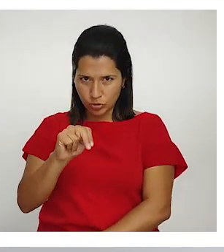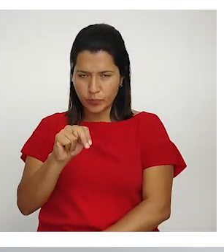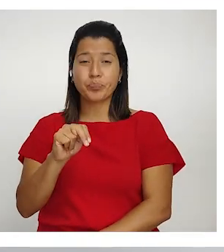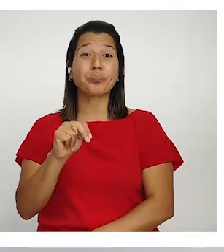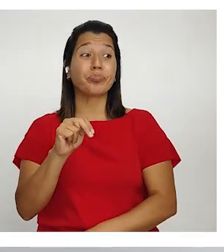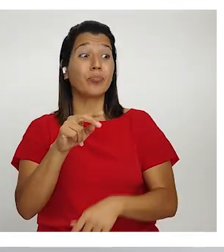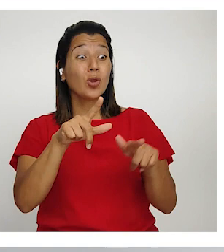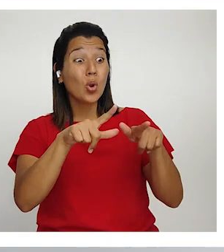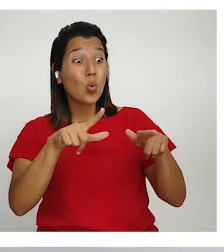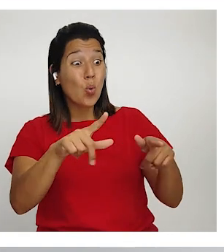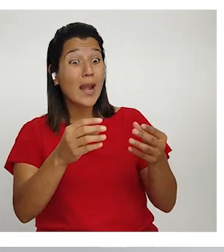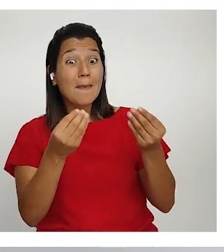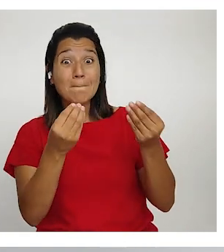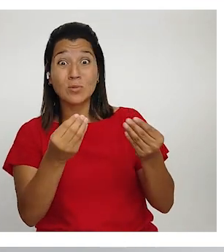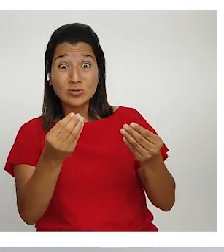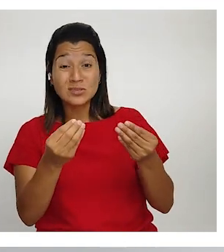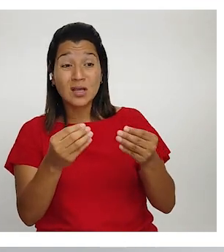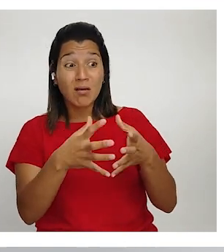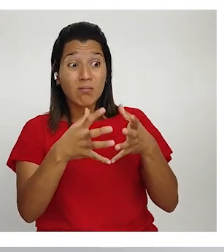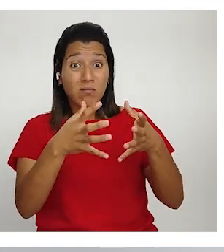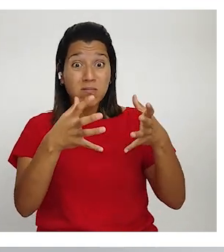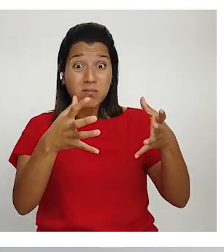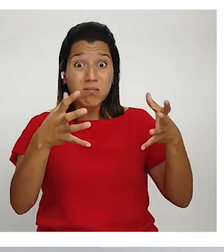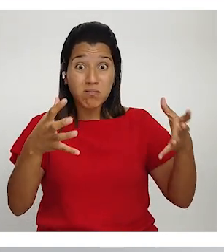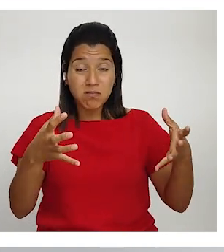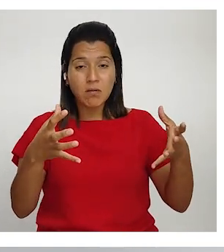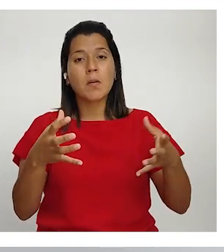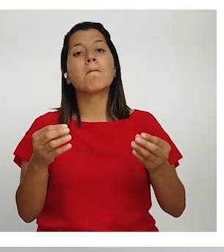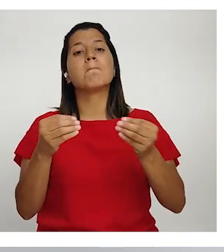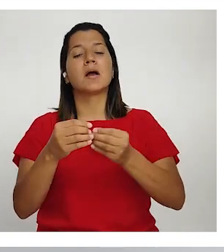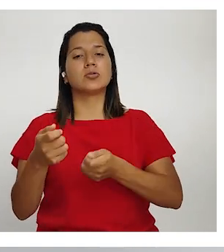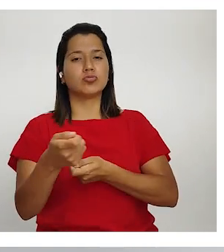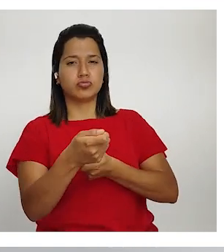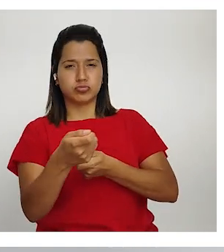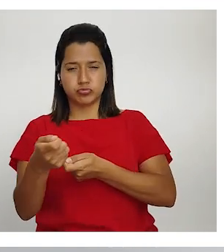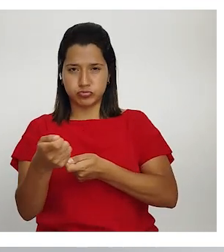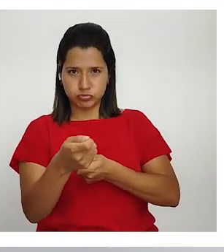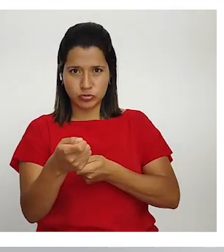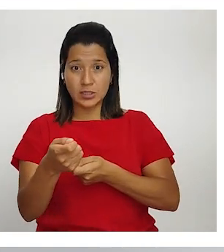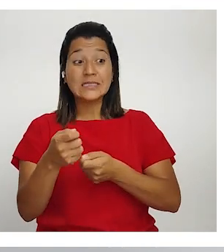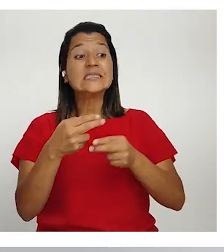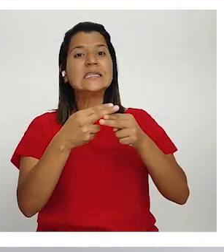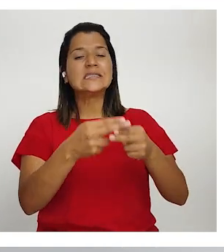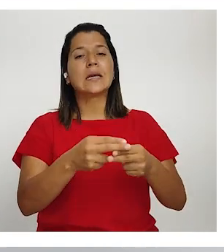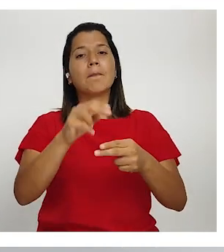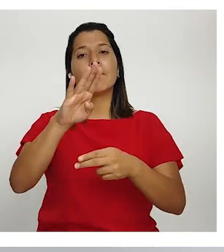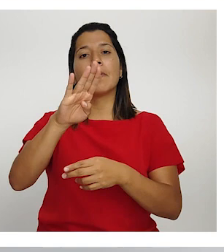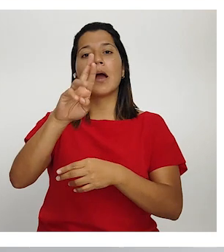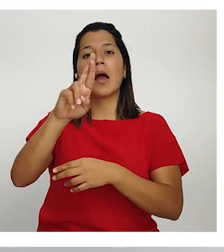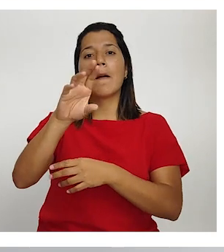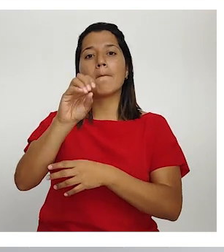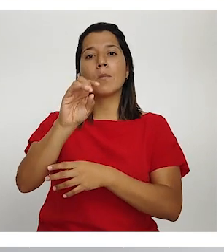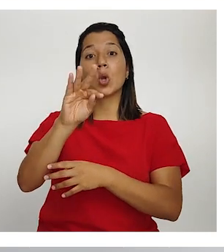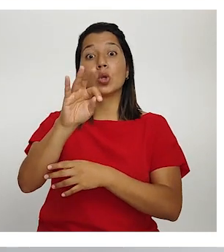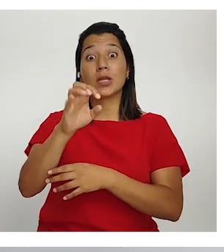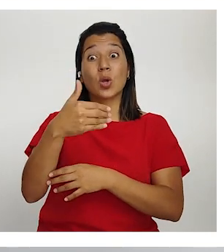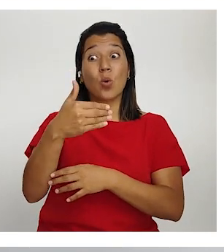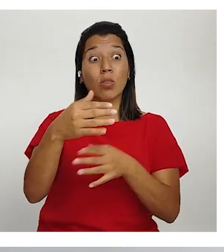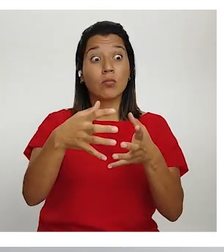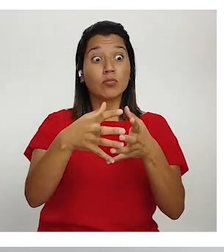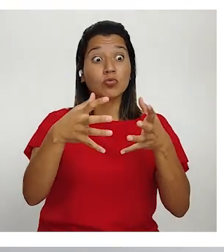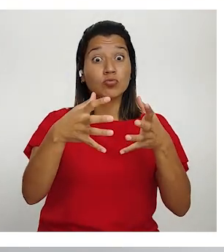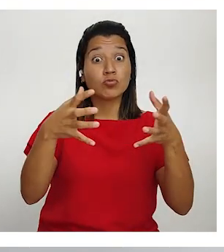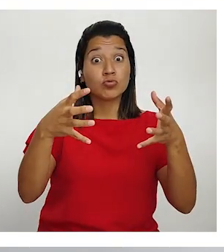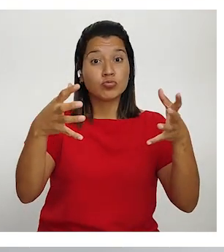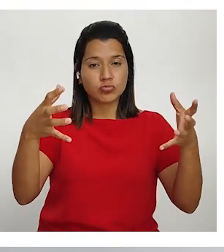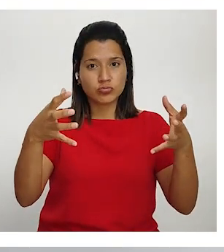y nosotros les llamamos brotes en el medio, ¿verdad?, de notificaciones epidemiológicas, y a estos brotes se les da